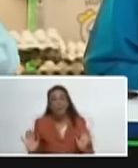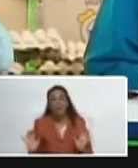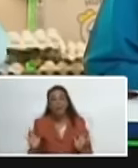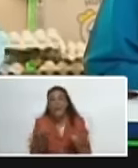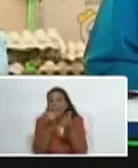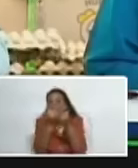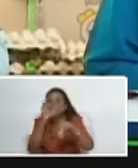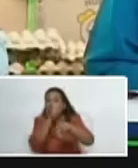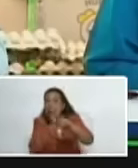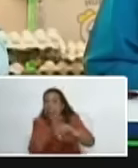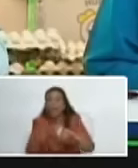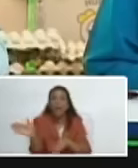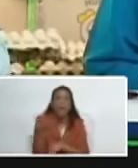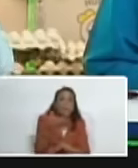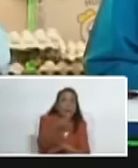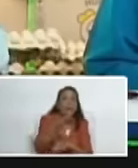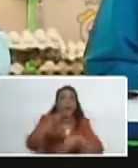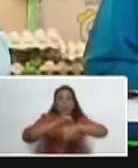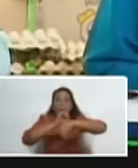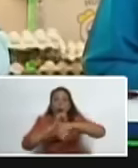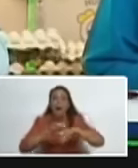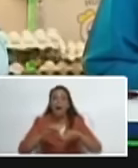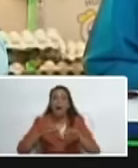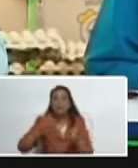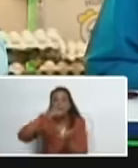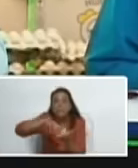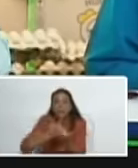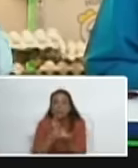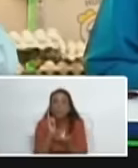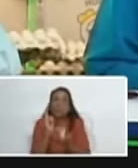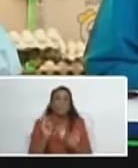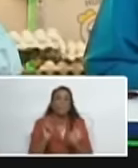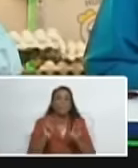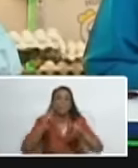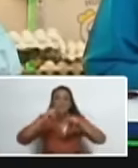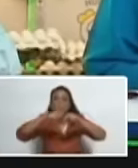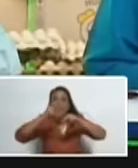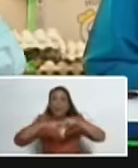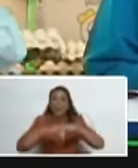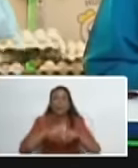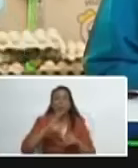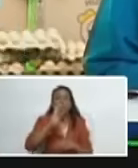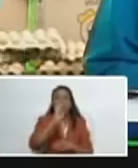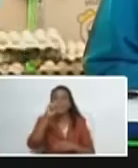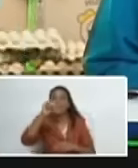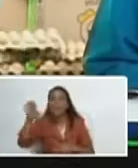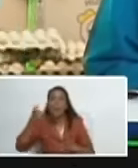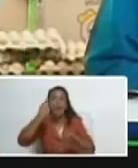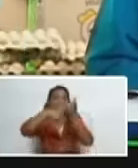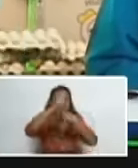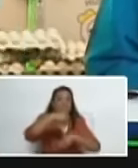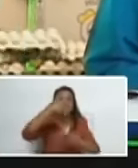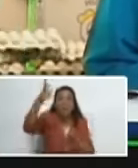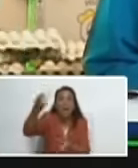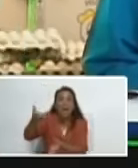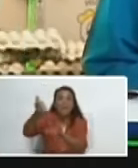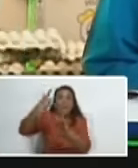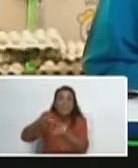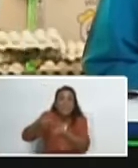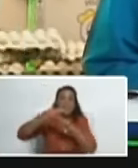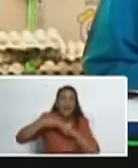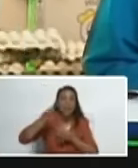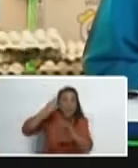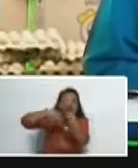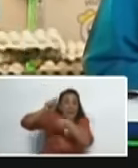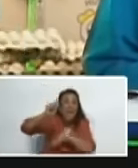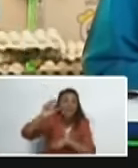carne, el pescado, el frijol chino o el pepino de mar y exporta. Y cuando